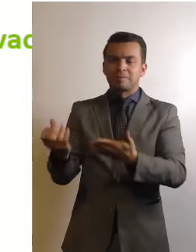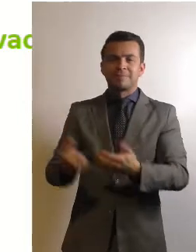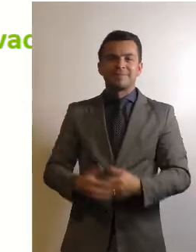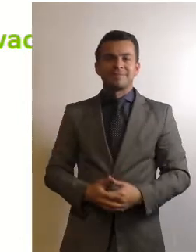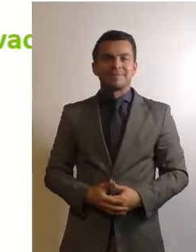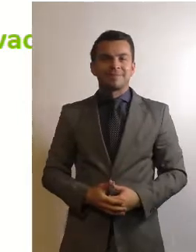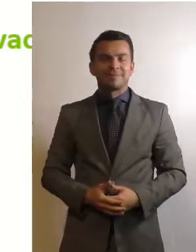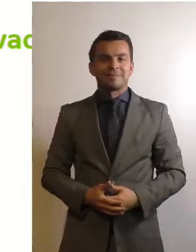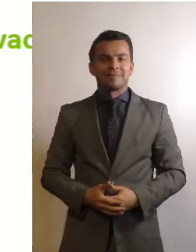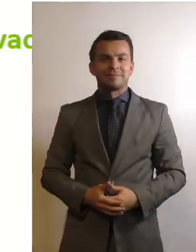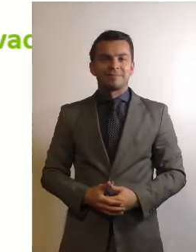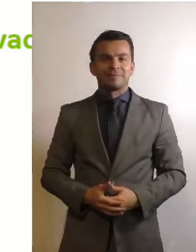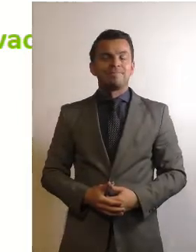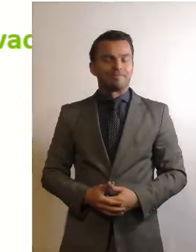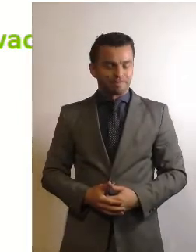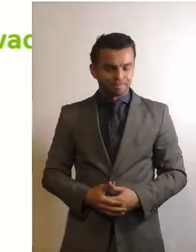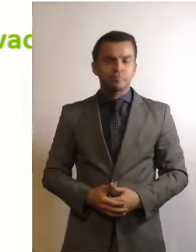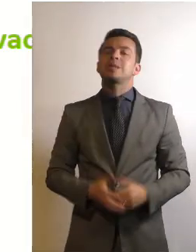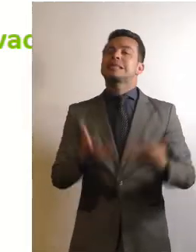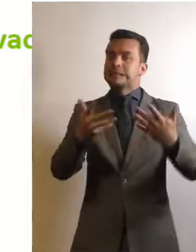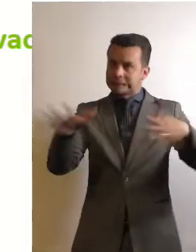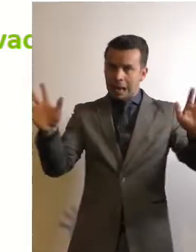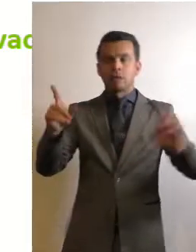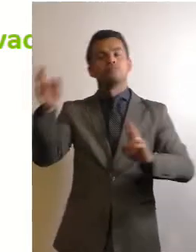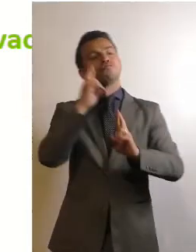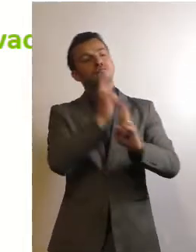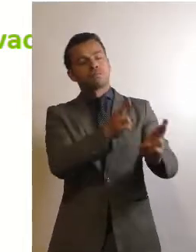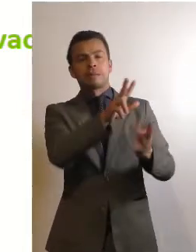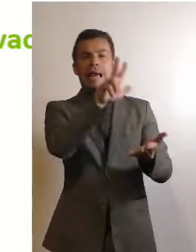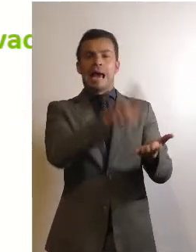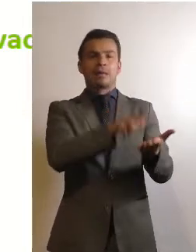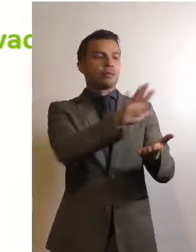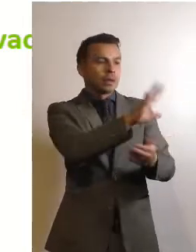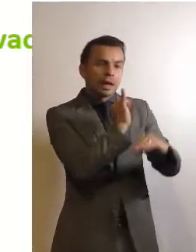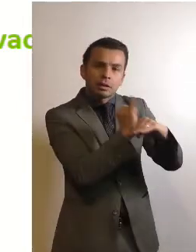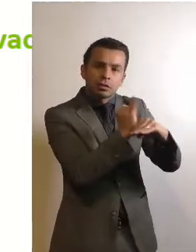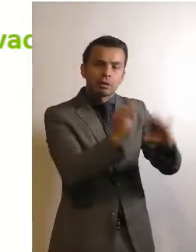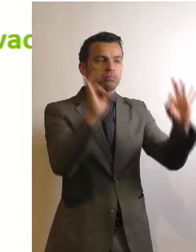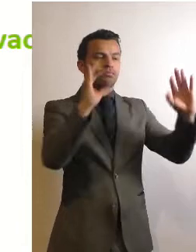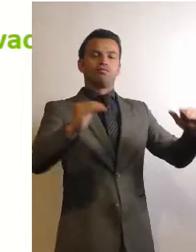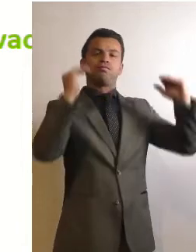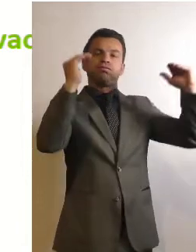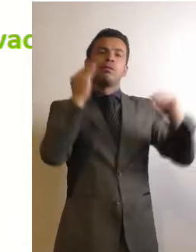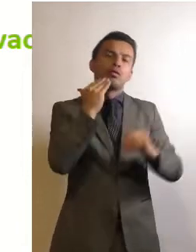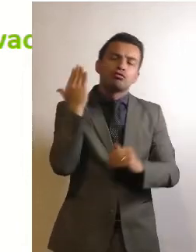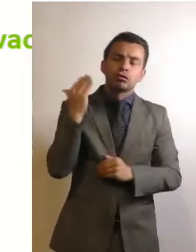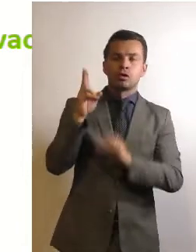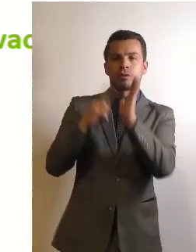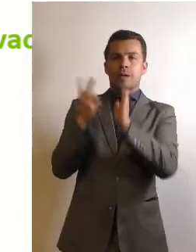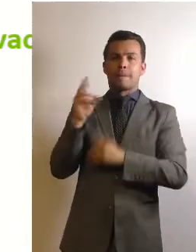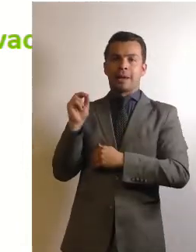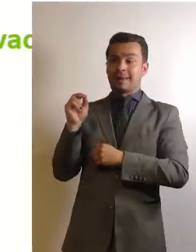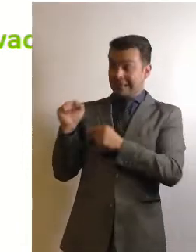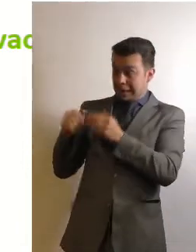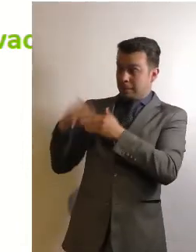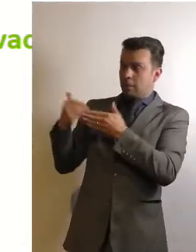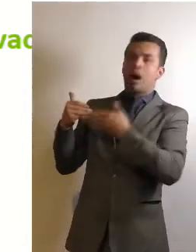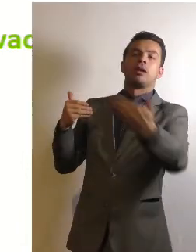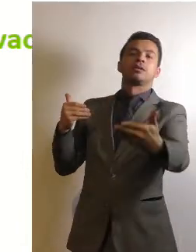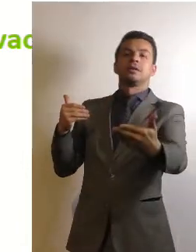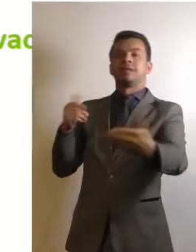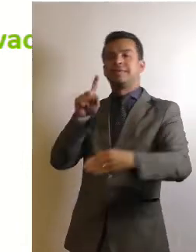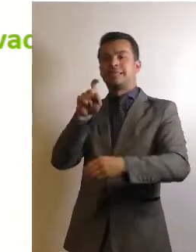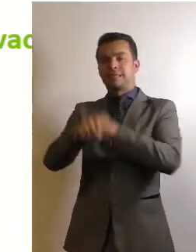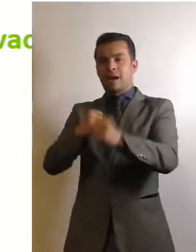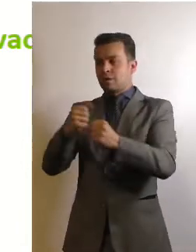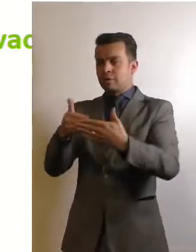Por supuesto, la renovación de la acreditación institucional en el 2020 por 6 años, en donde